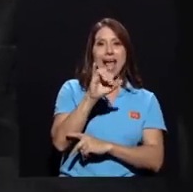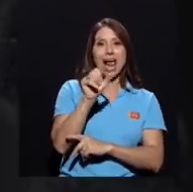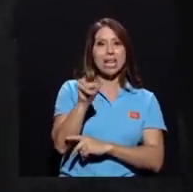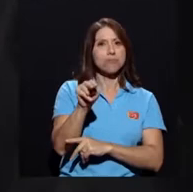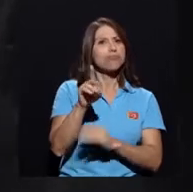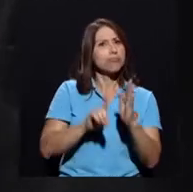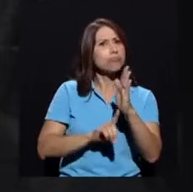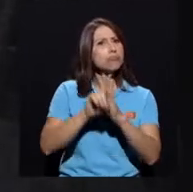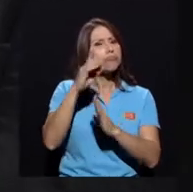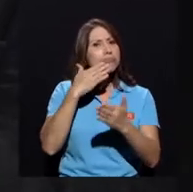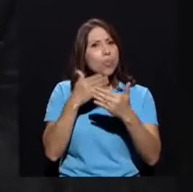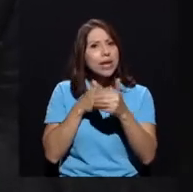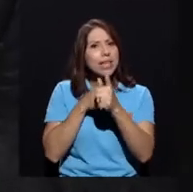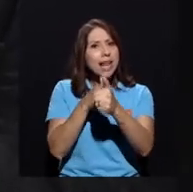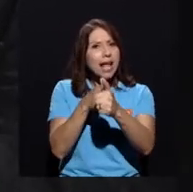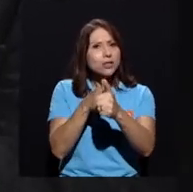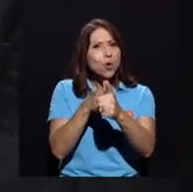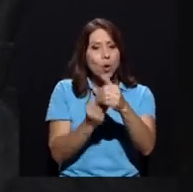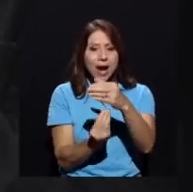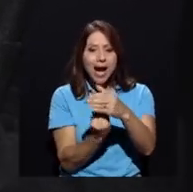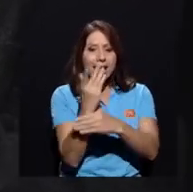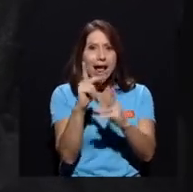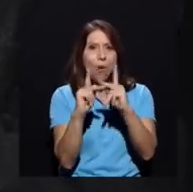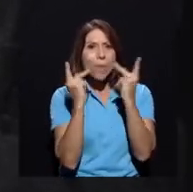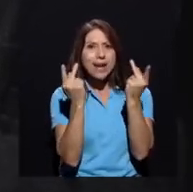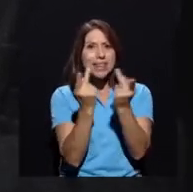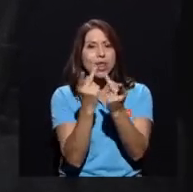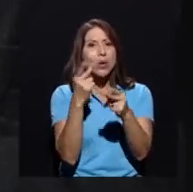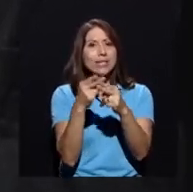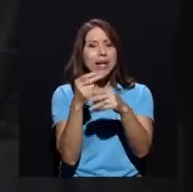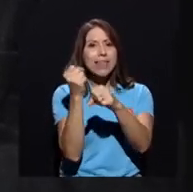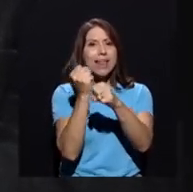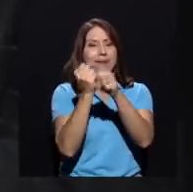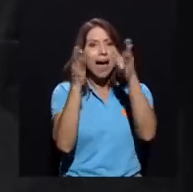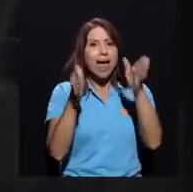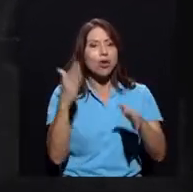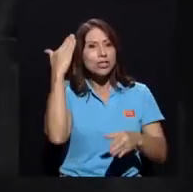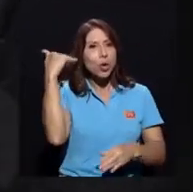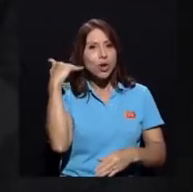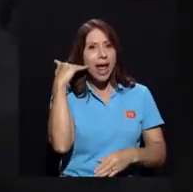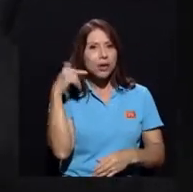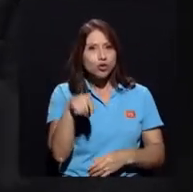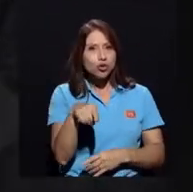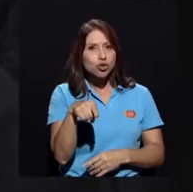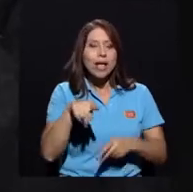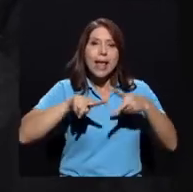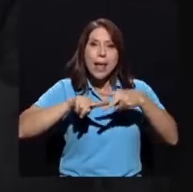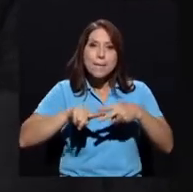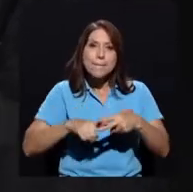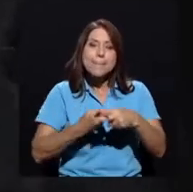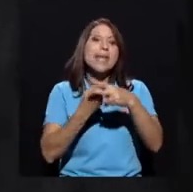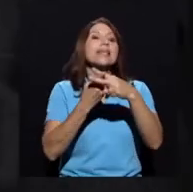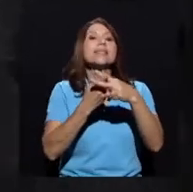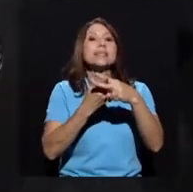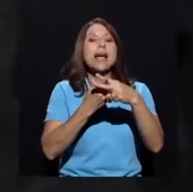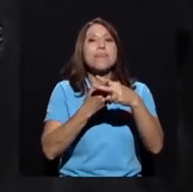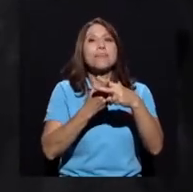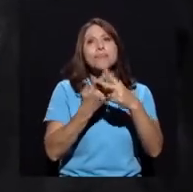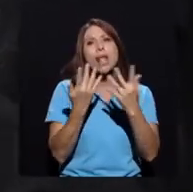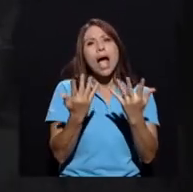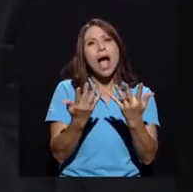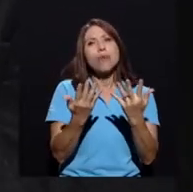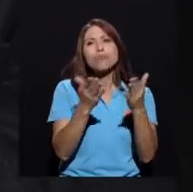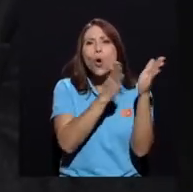liderazgo, crea un partido, el Partido de los Trabajadores Coreanos, y empieza a organizar una